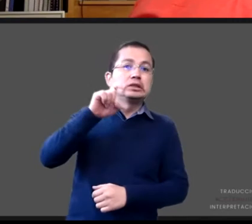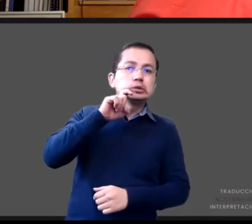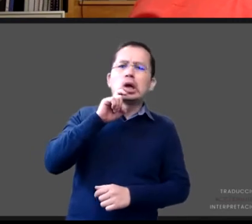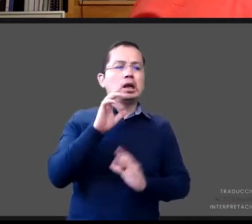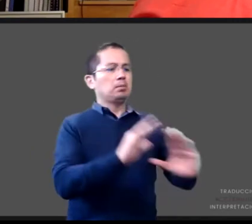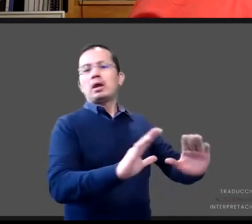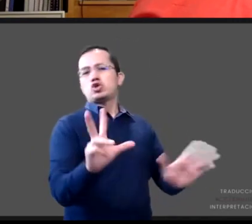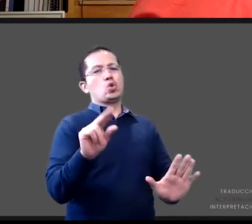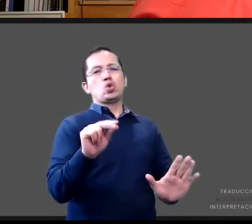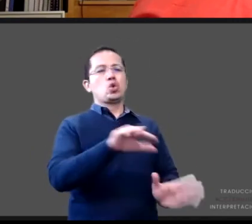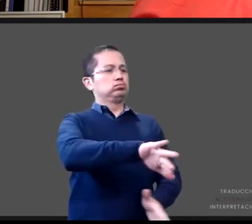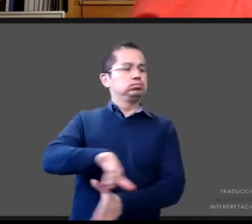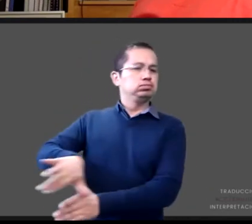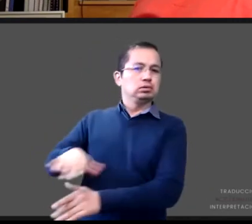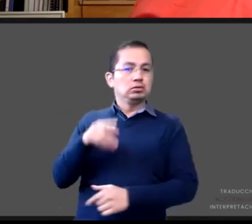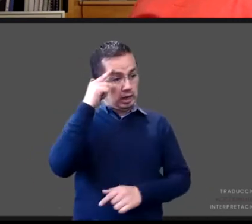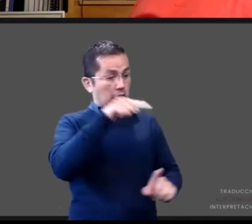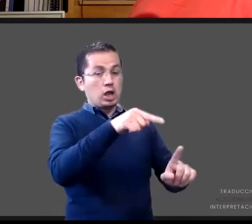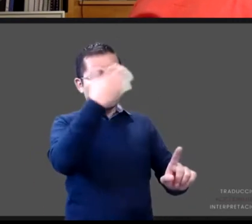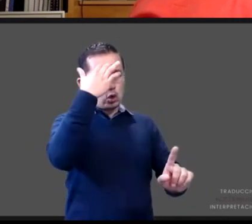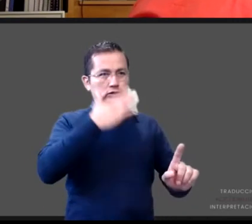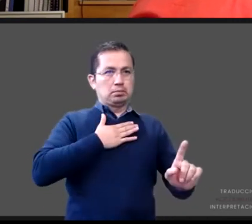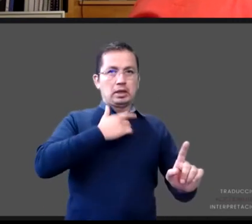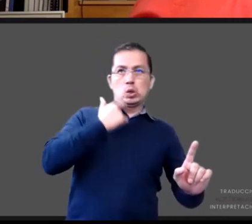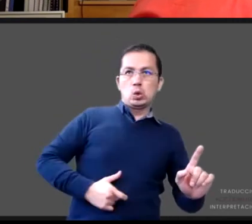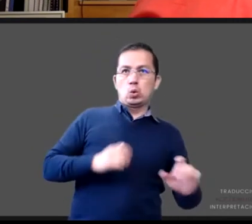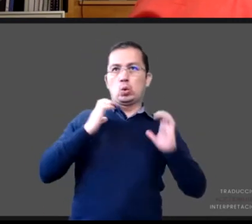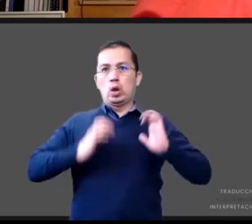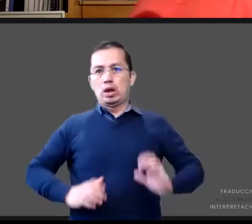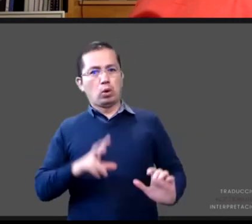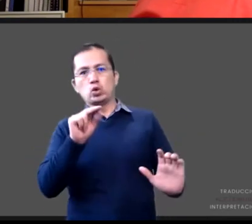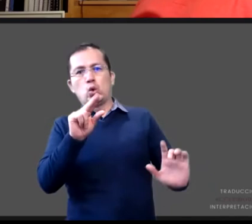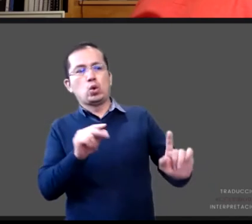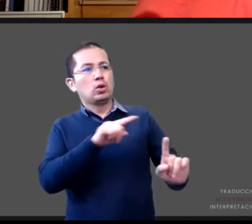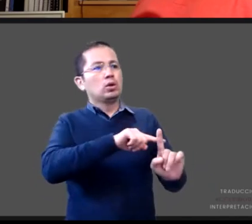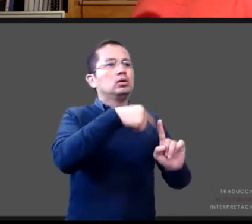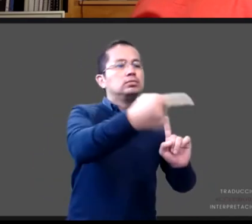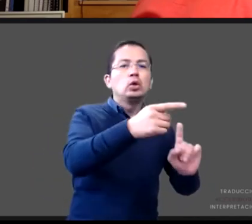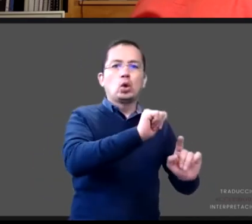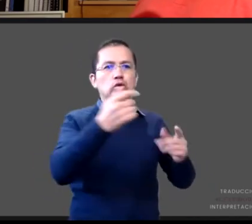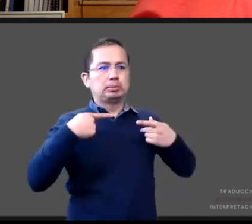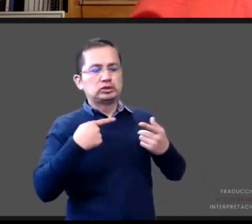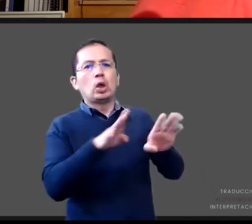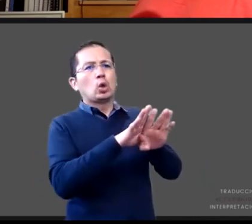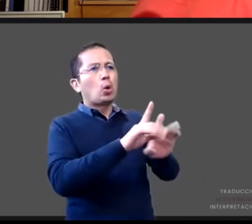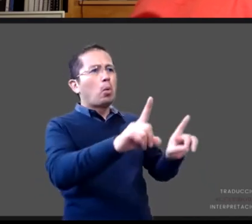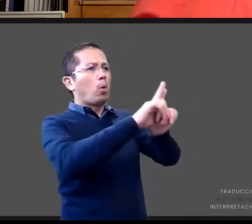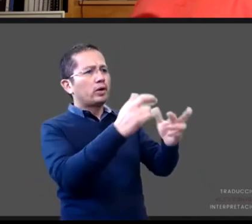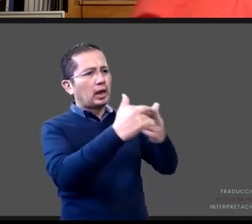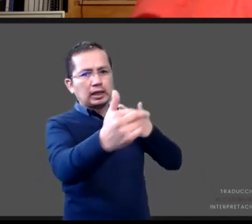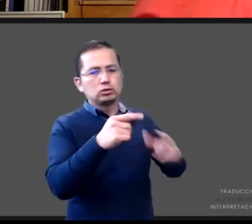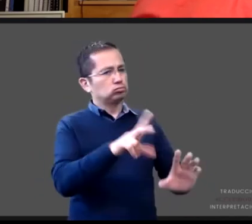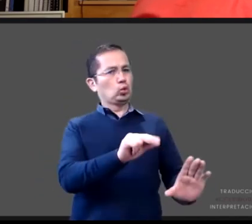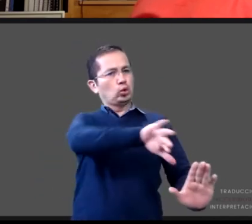no conocerse a sí mismo y no conocer su relación sexuada con las otras personas, todas las relaciones que tenemos son